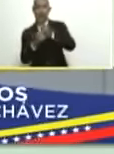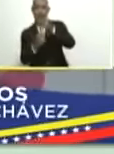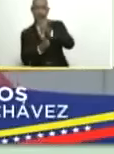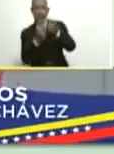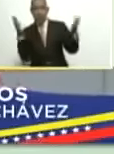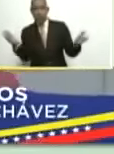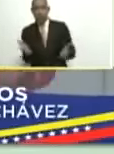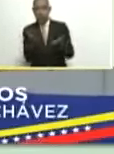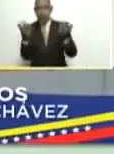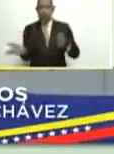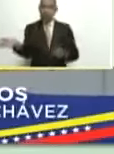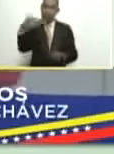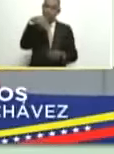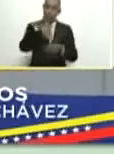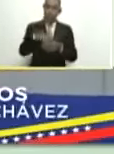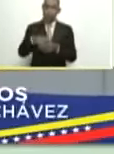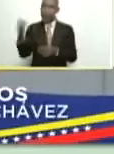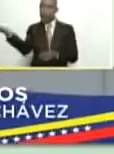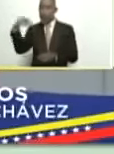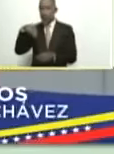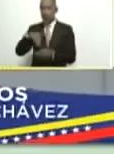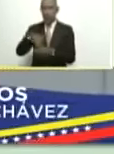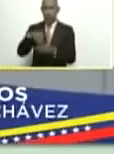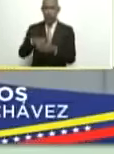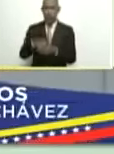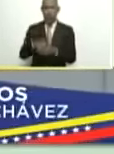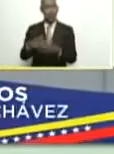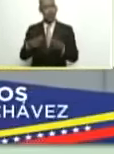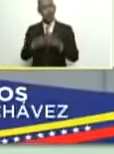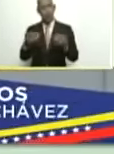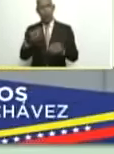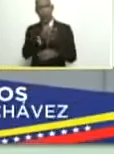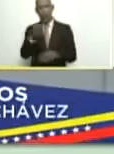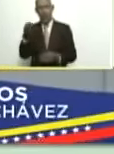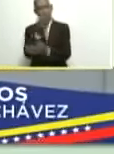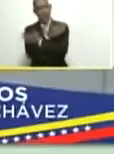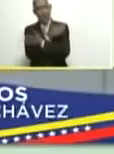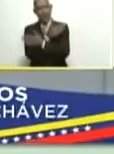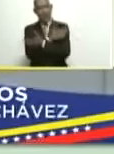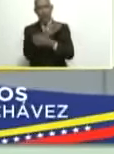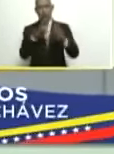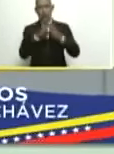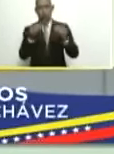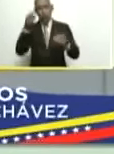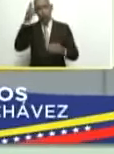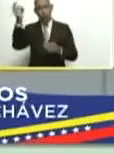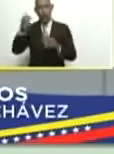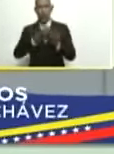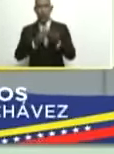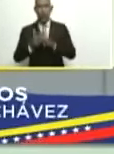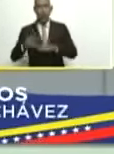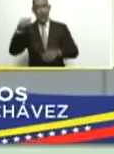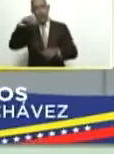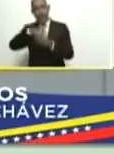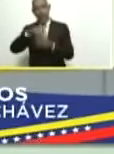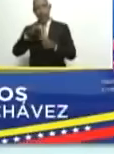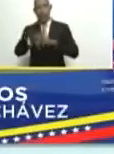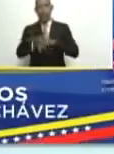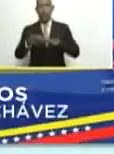sus vecinas para que fueran a votar. Gran logro, felicitaciones a todos los consejos comunales, Bárbara, de estos